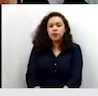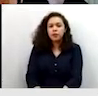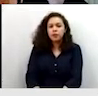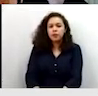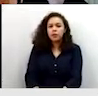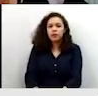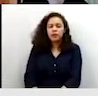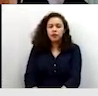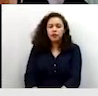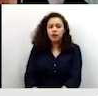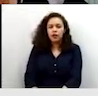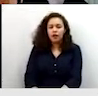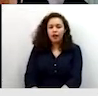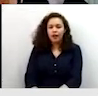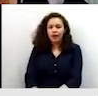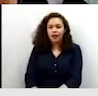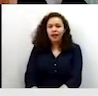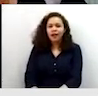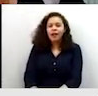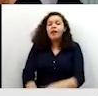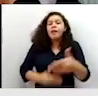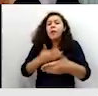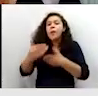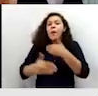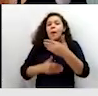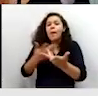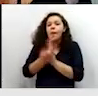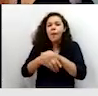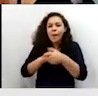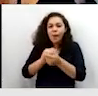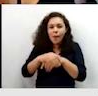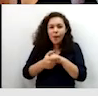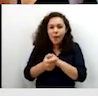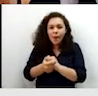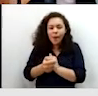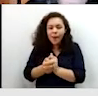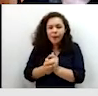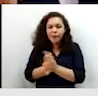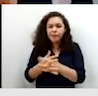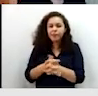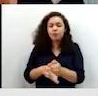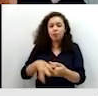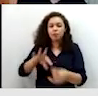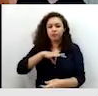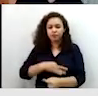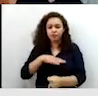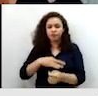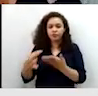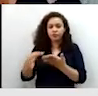Aquí tenemos pues tanto el proceso de infección e intoxicación. Por infección son bacterias,